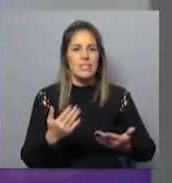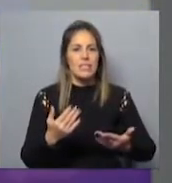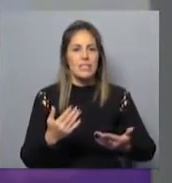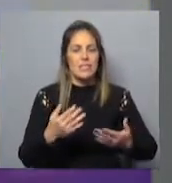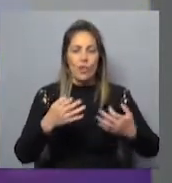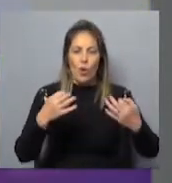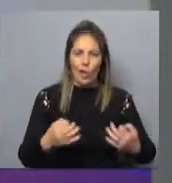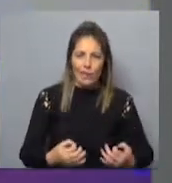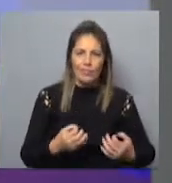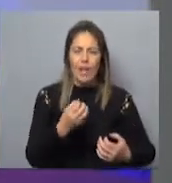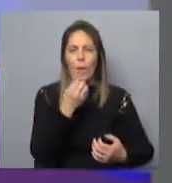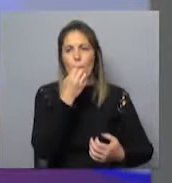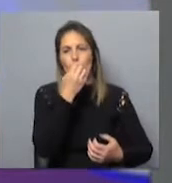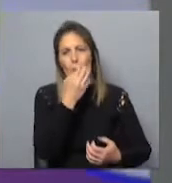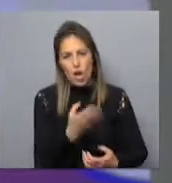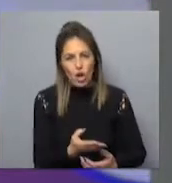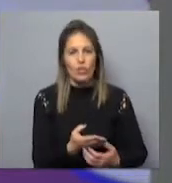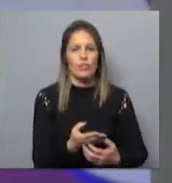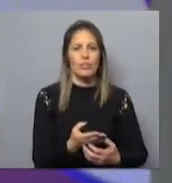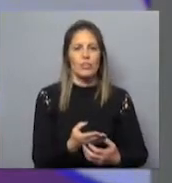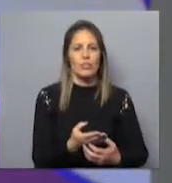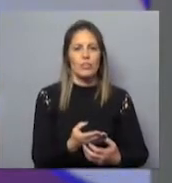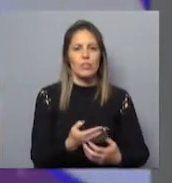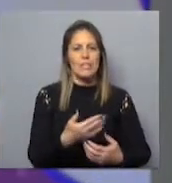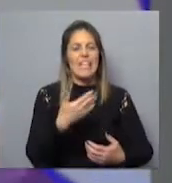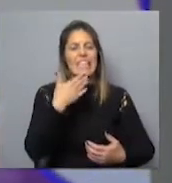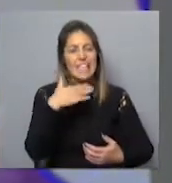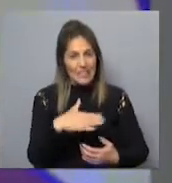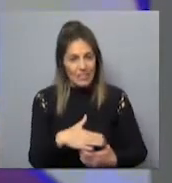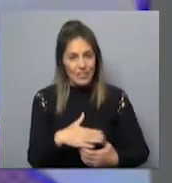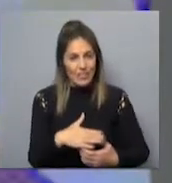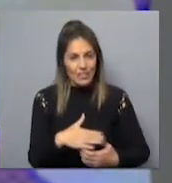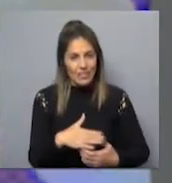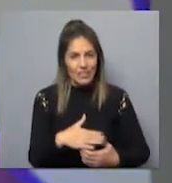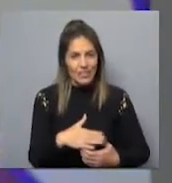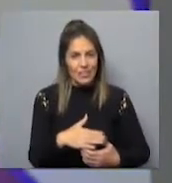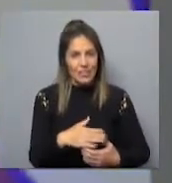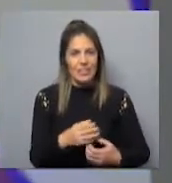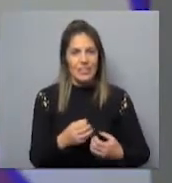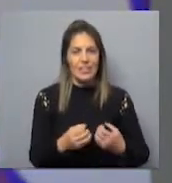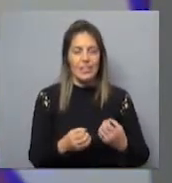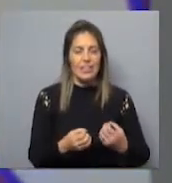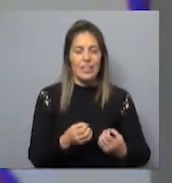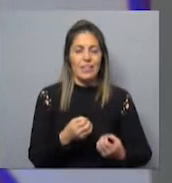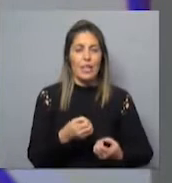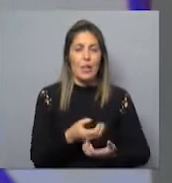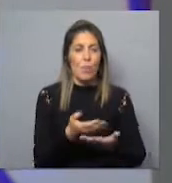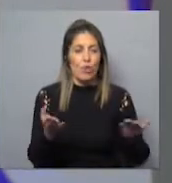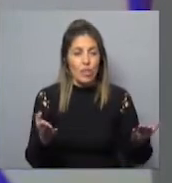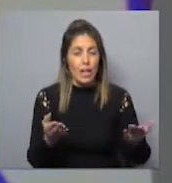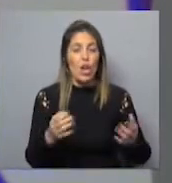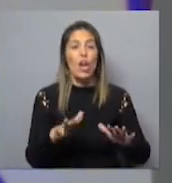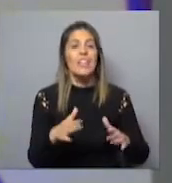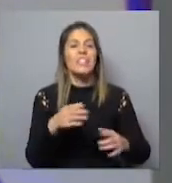mejor es entendible de manifestar lo que quiere decir la diversidad